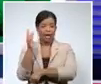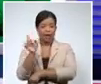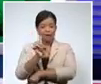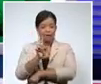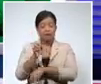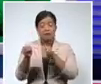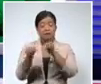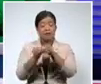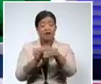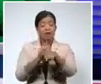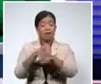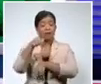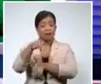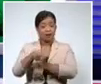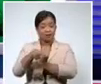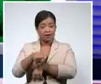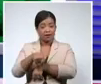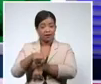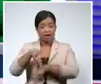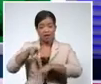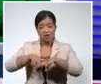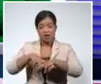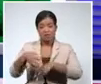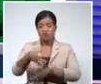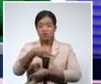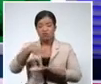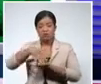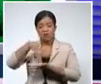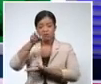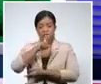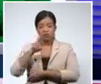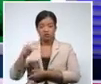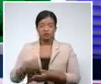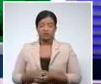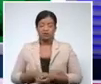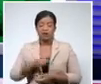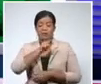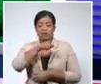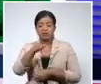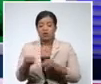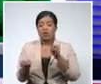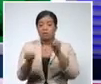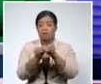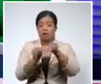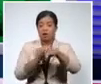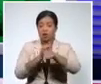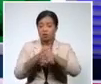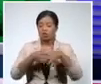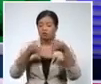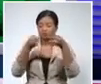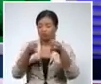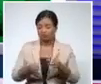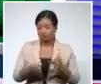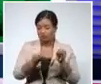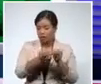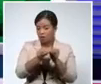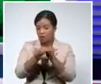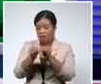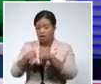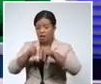municipio Plaza de la Revolución. Casos autóctonos propios de la transmisión de nuestro